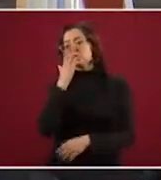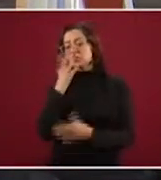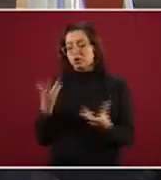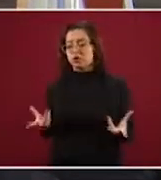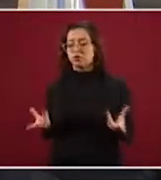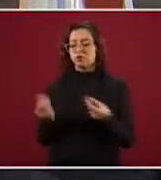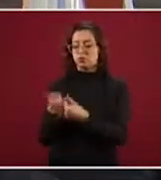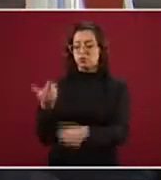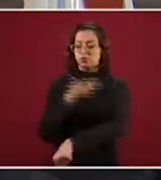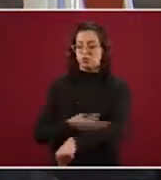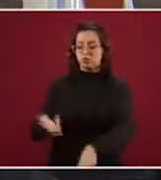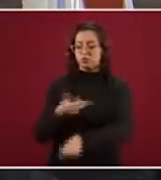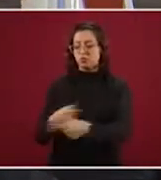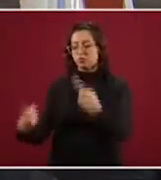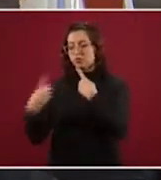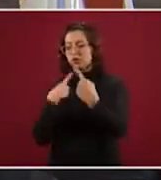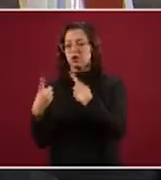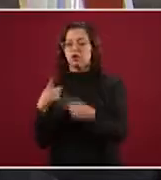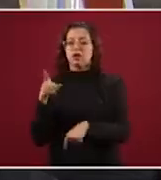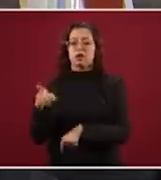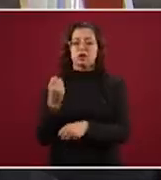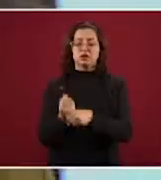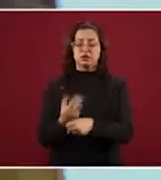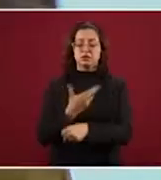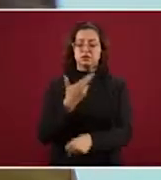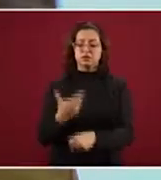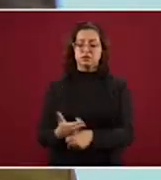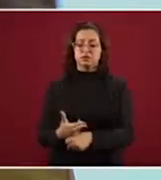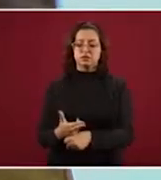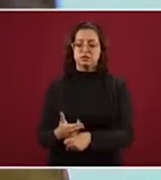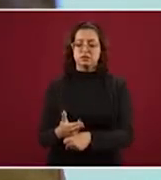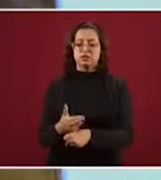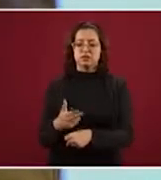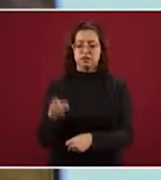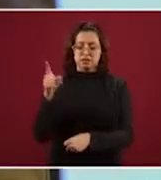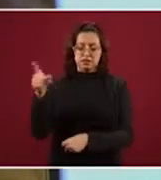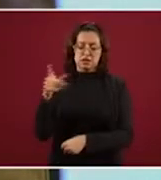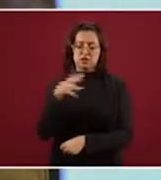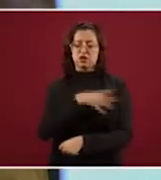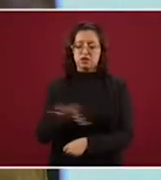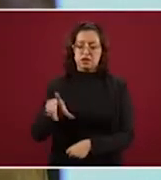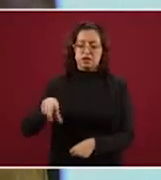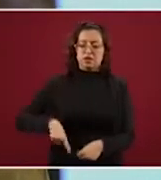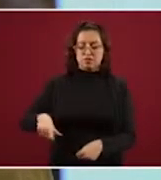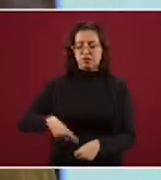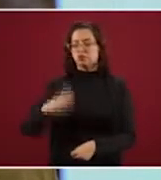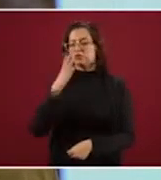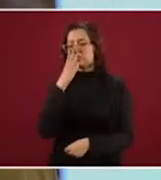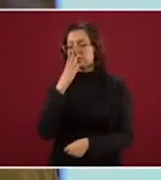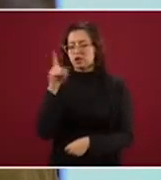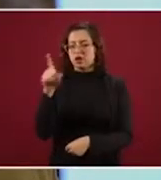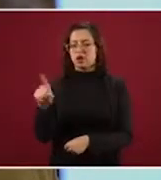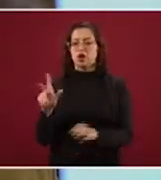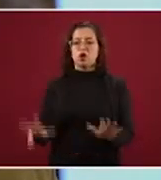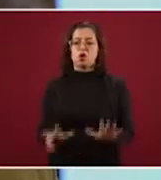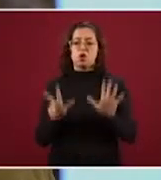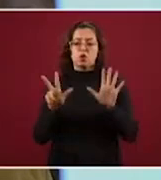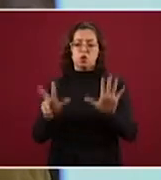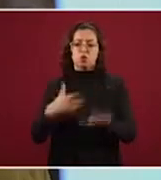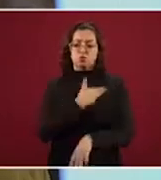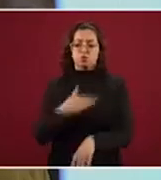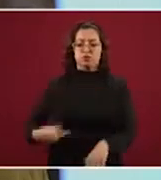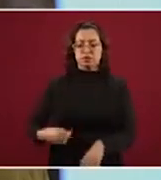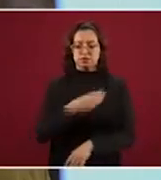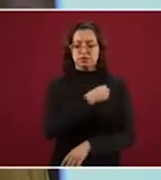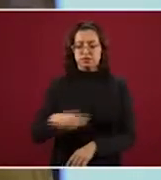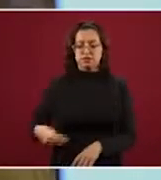organizó el secretario general de gobierno y sonora con la presencia de los ocho presidentes